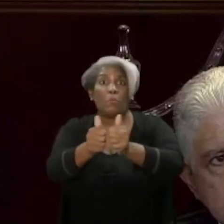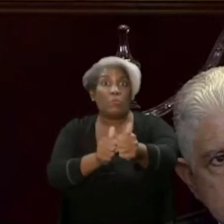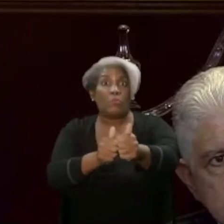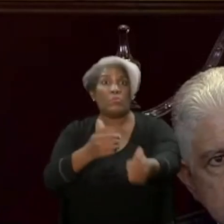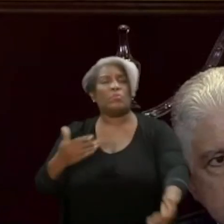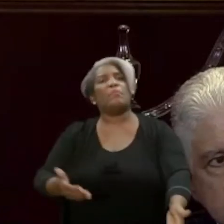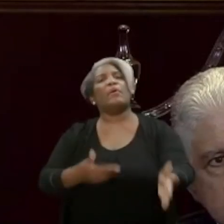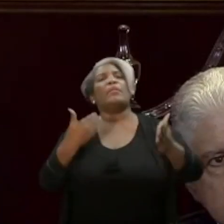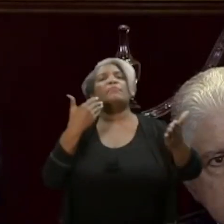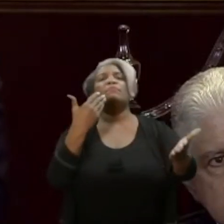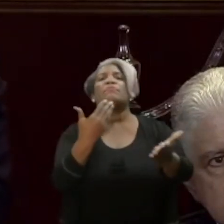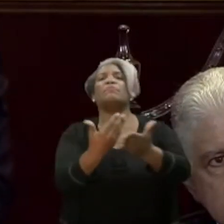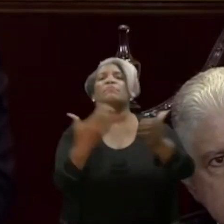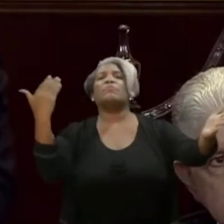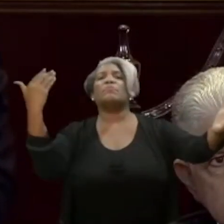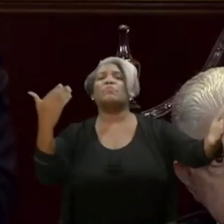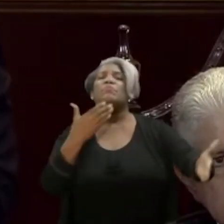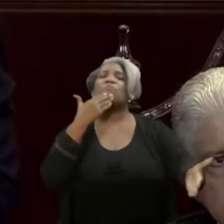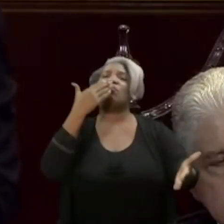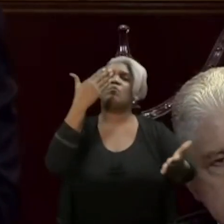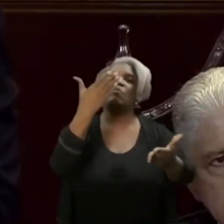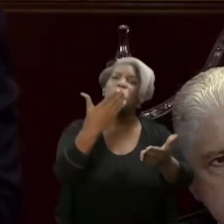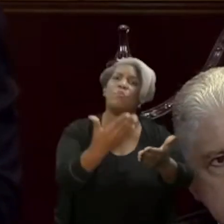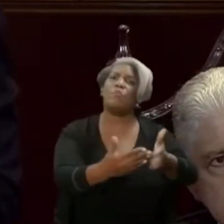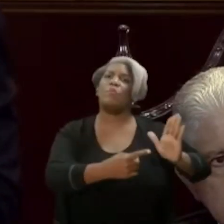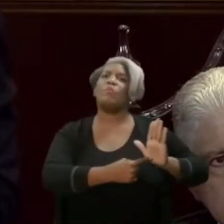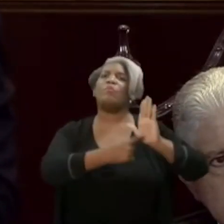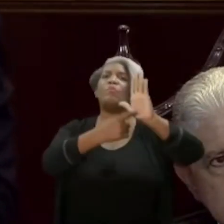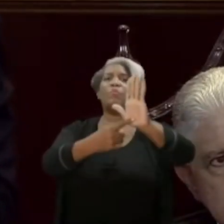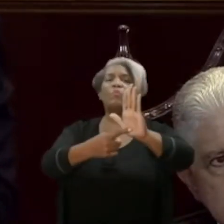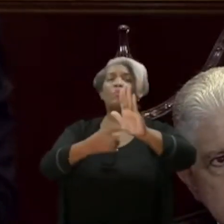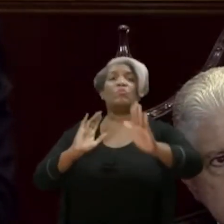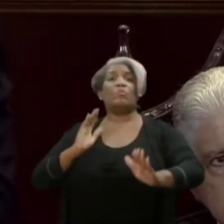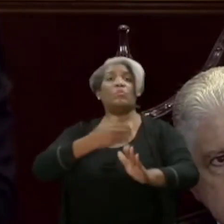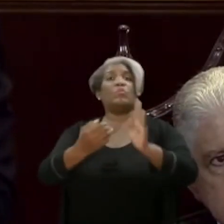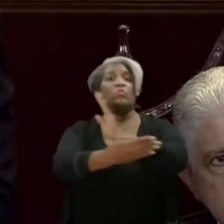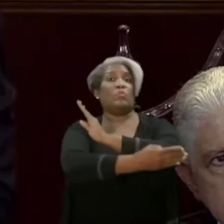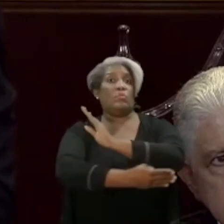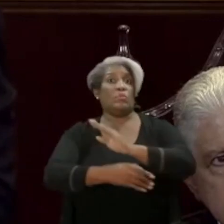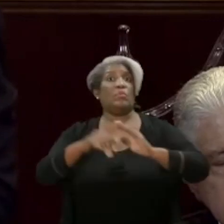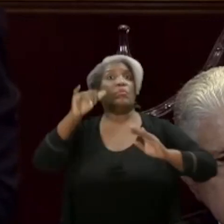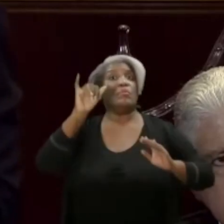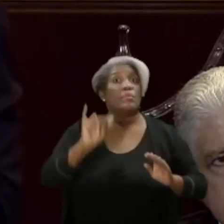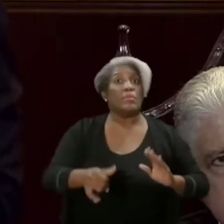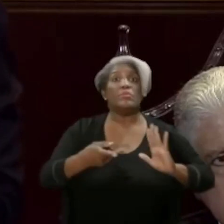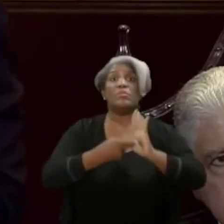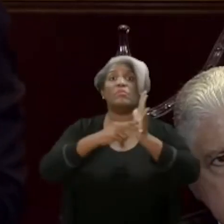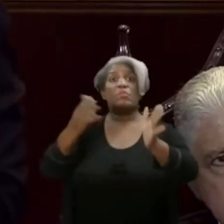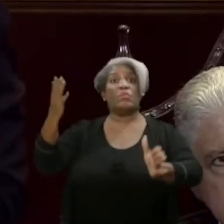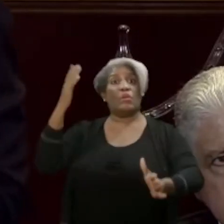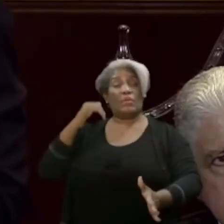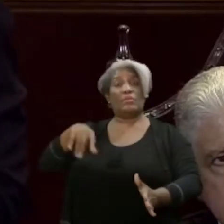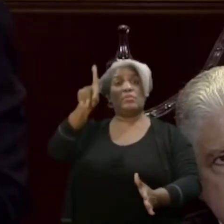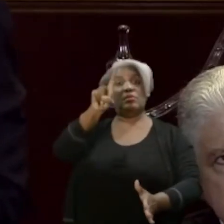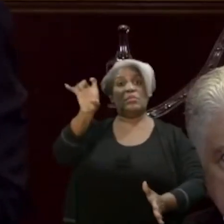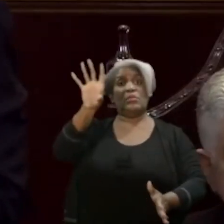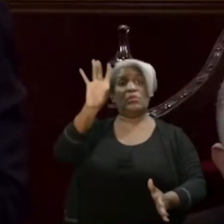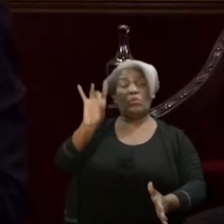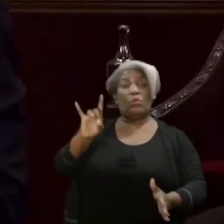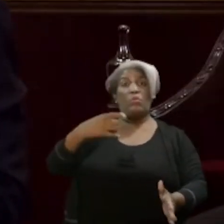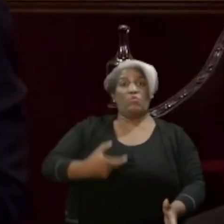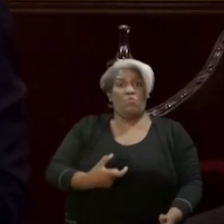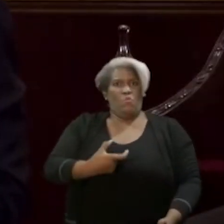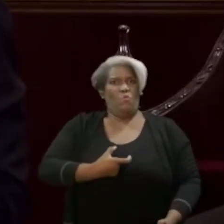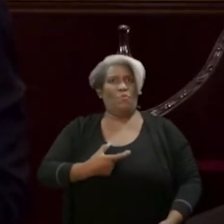buena representación del país en esos eventos. Una representación que nos llevó a obtener 108 medallas y a